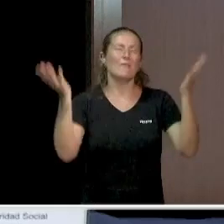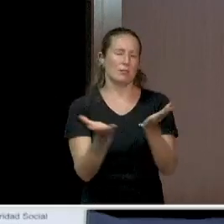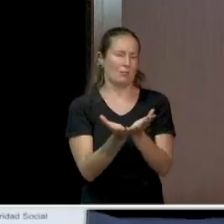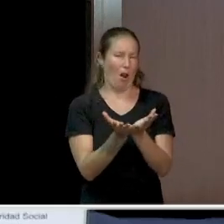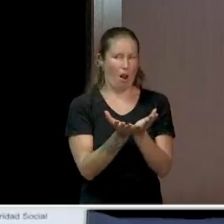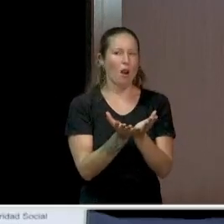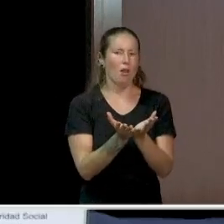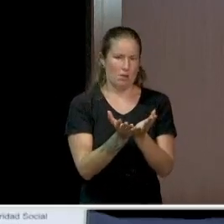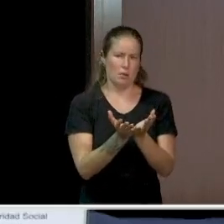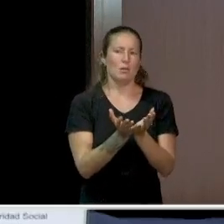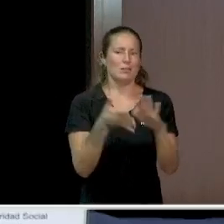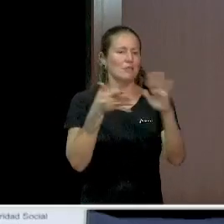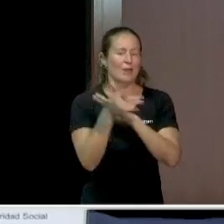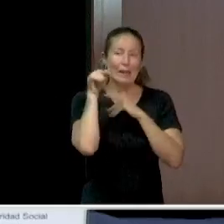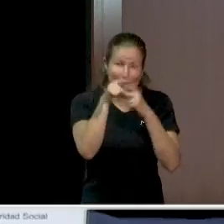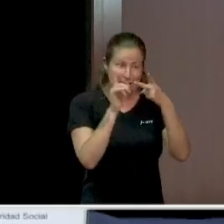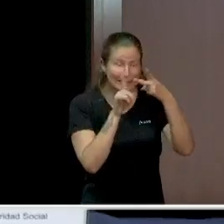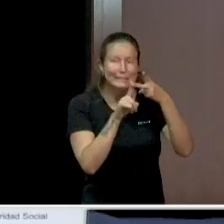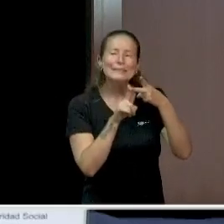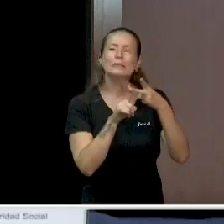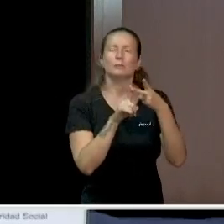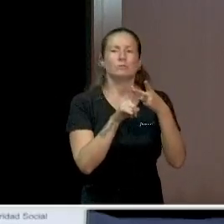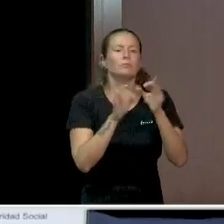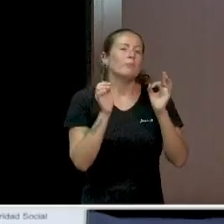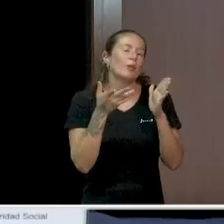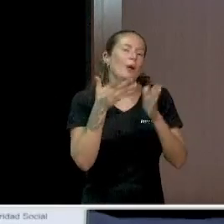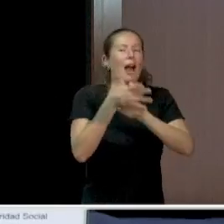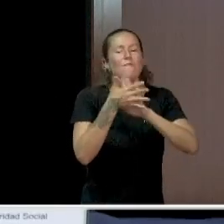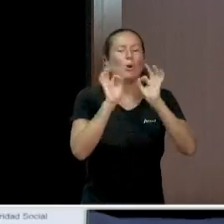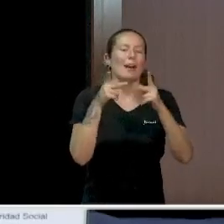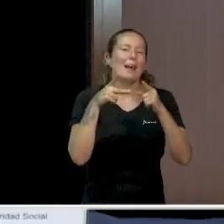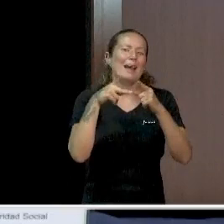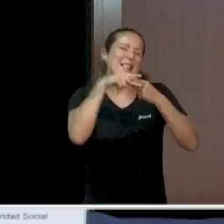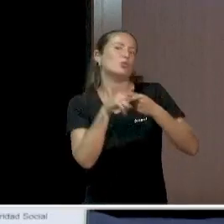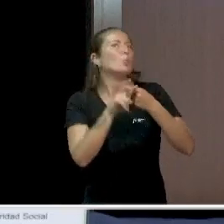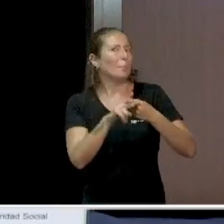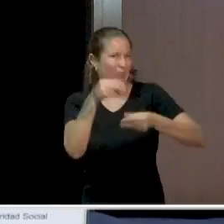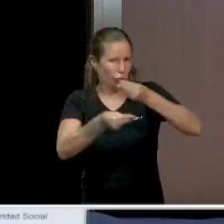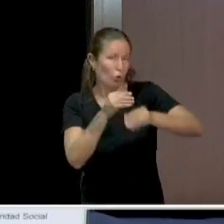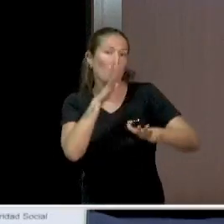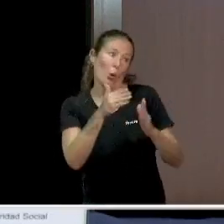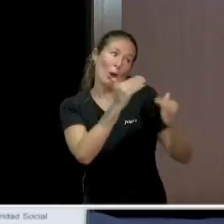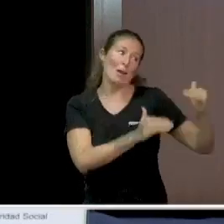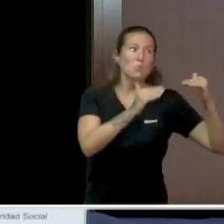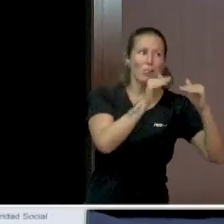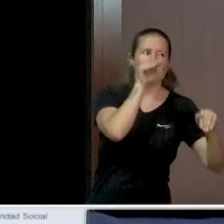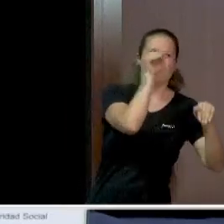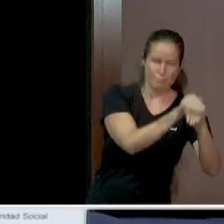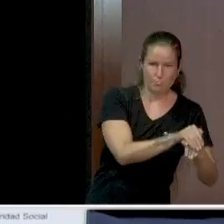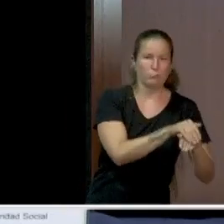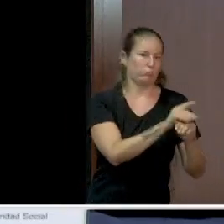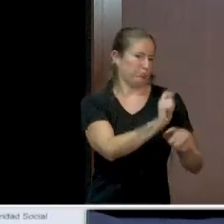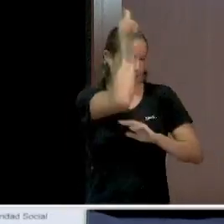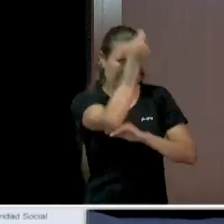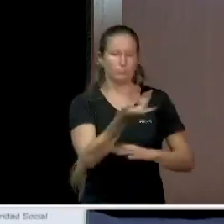que sería un elemento instrumental para lograr esa igualdad. Y asociado a esta